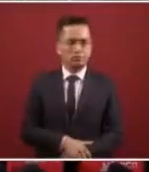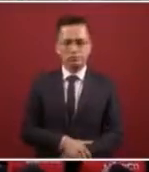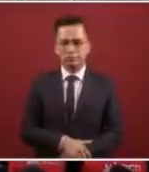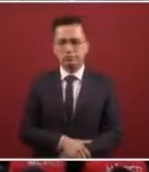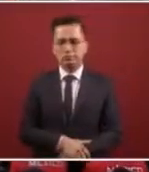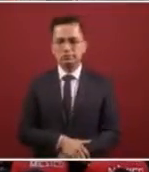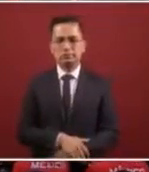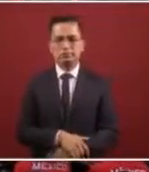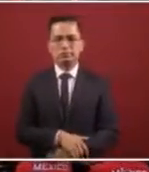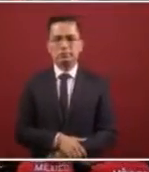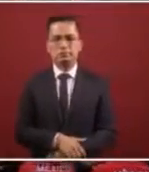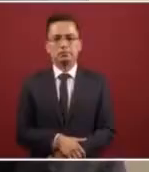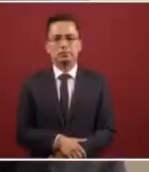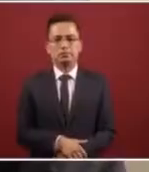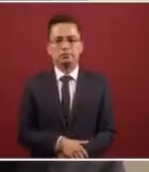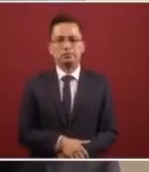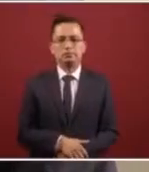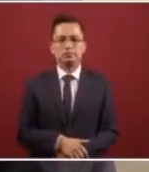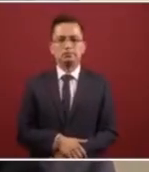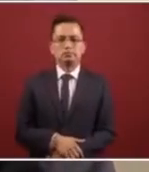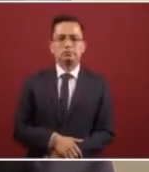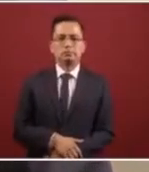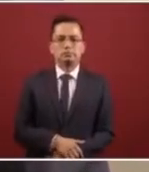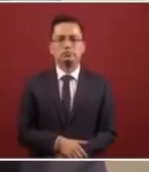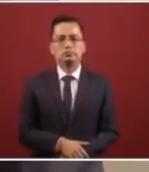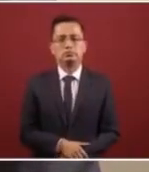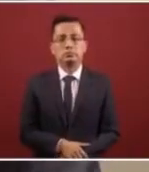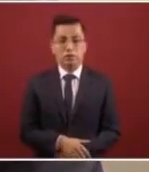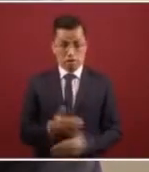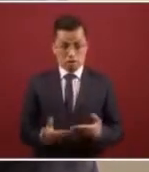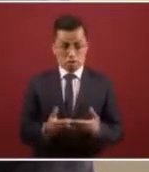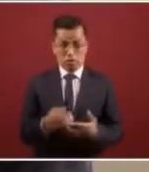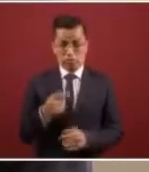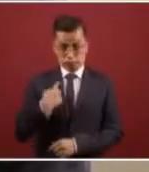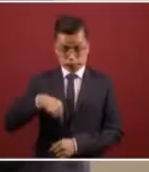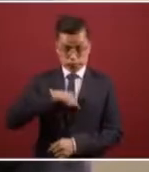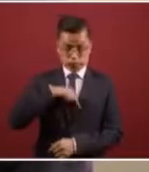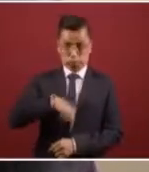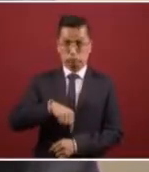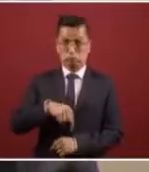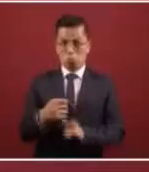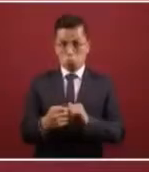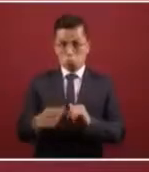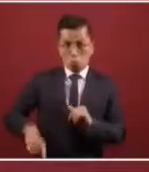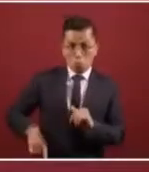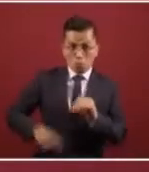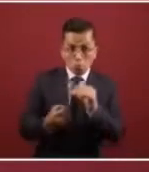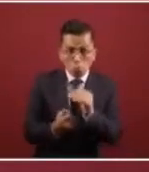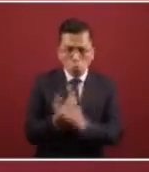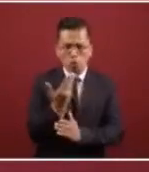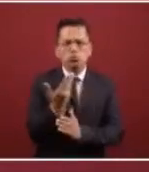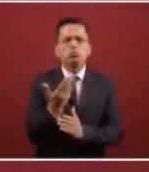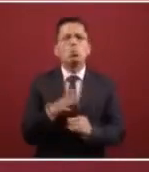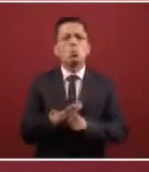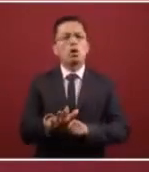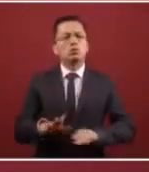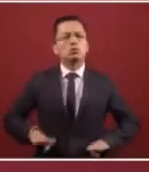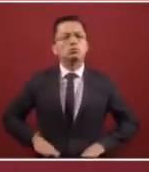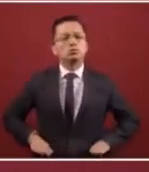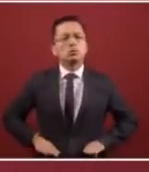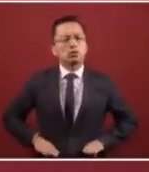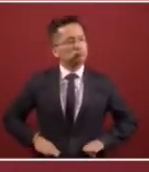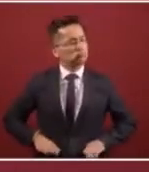Y un distintivo del nuevo gobierno es que llegue el apoyo de